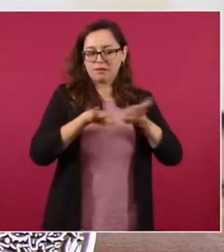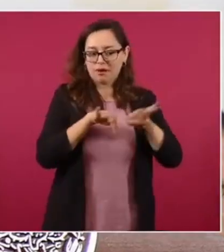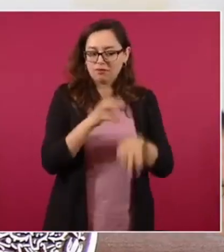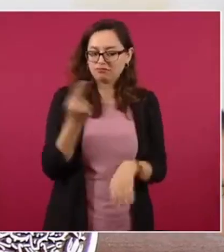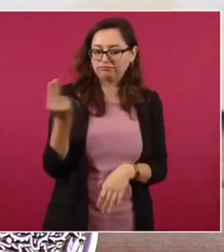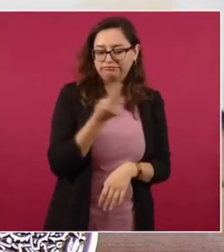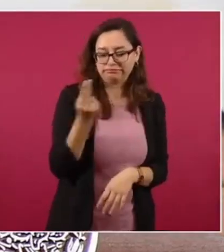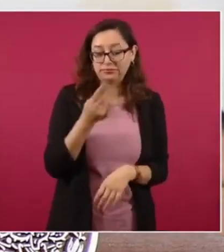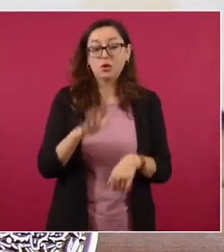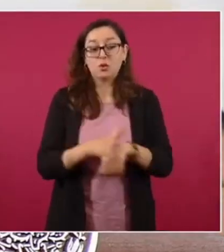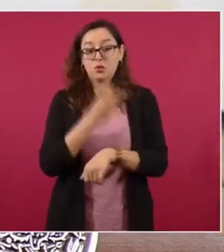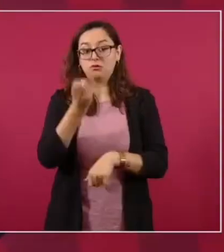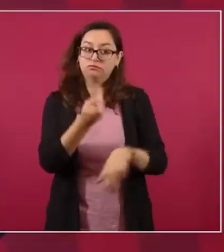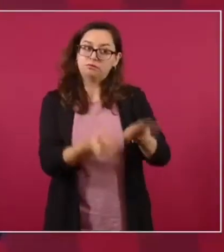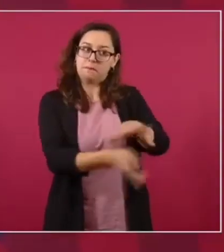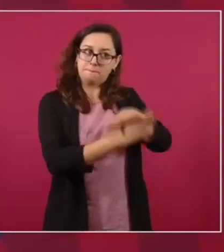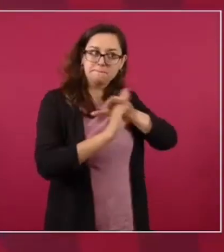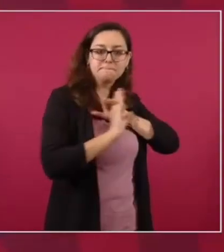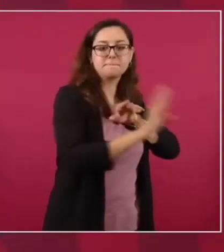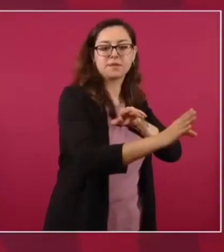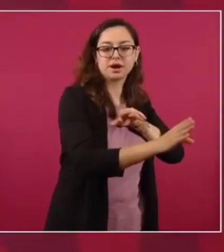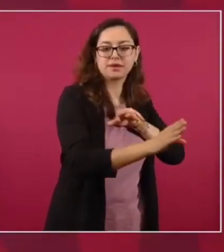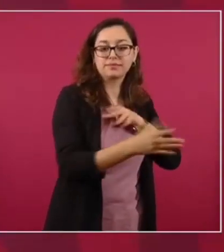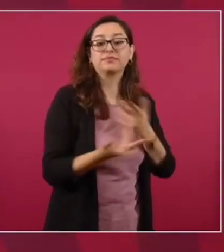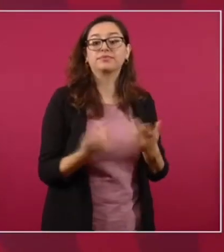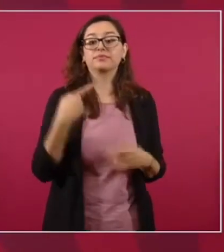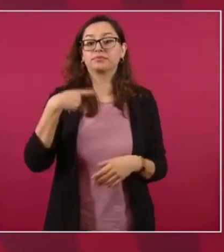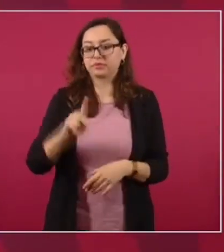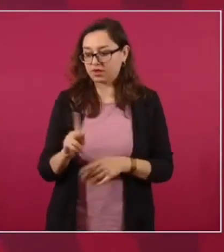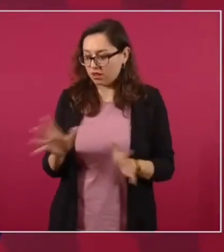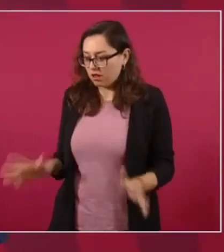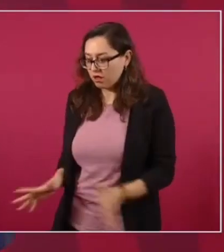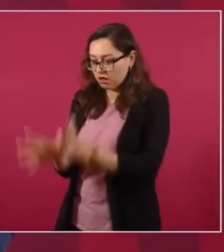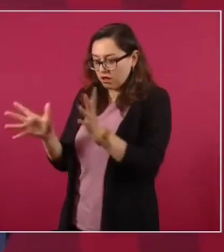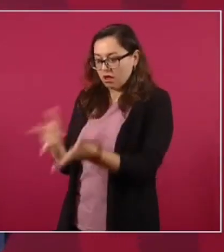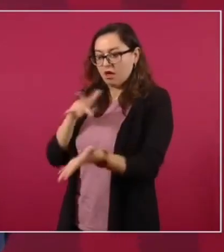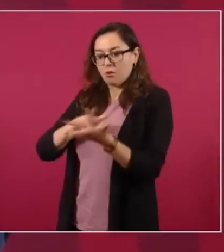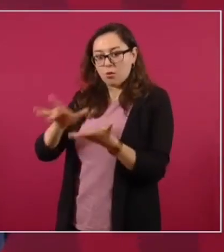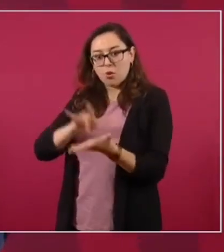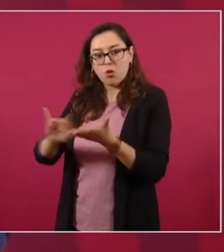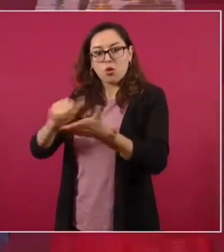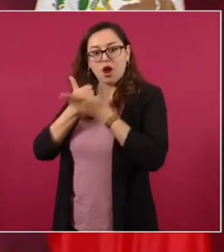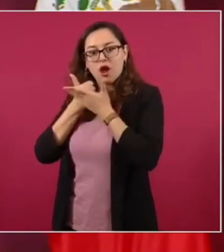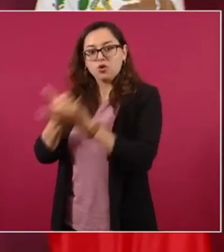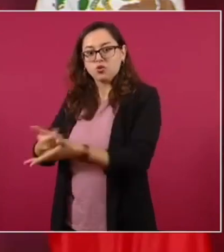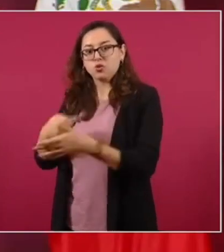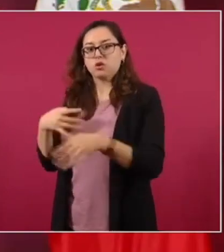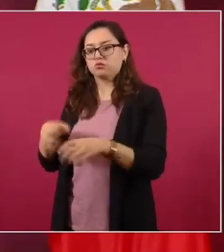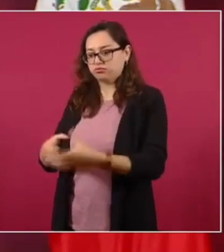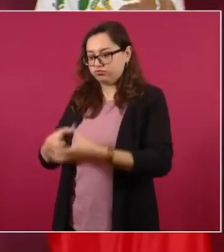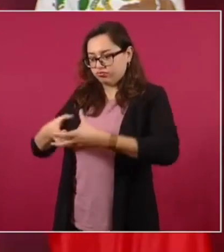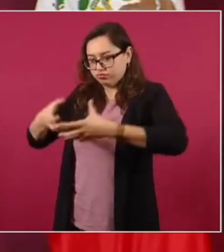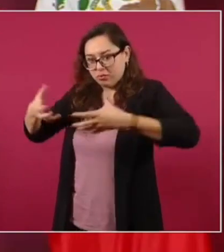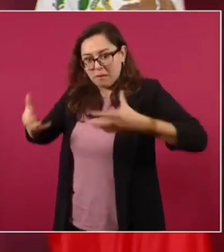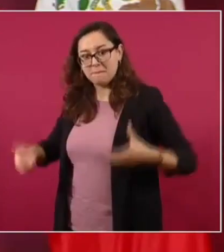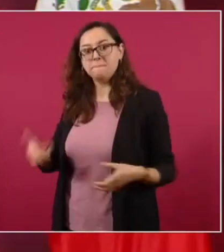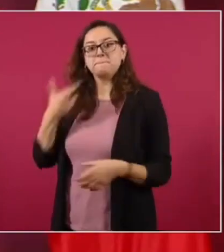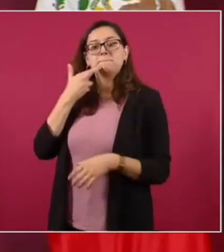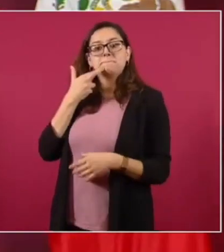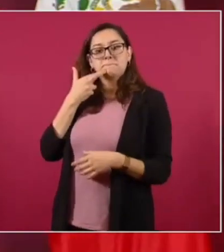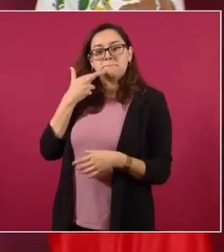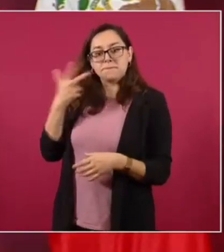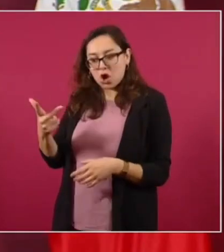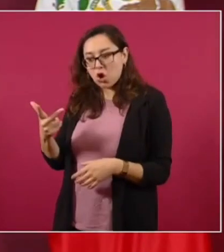Entonces, vamos a que haya crecimiento, que haya bienestar